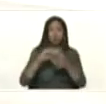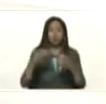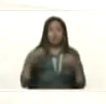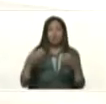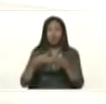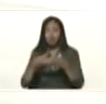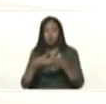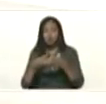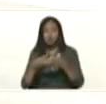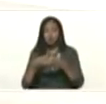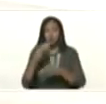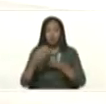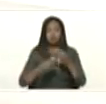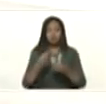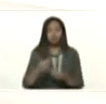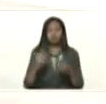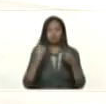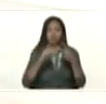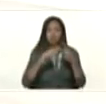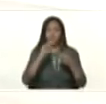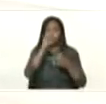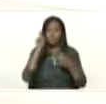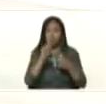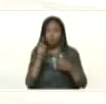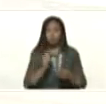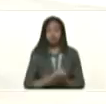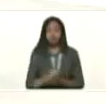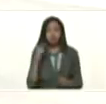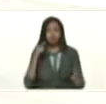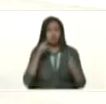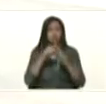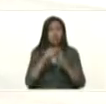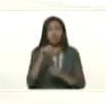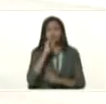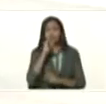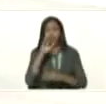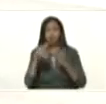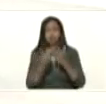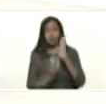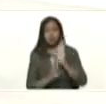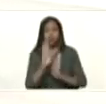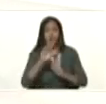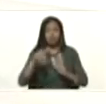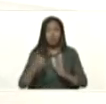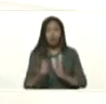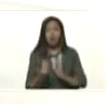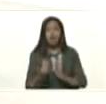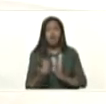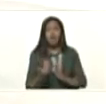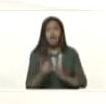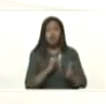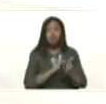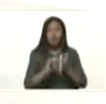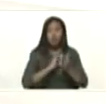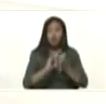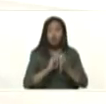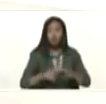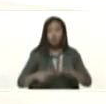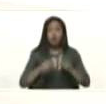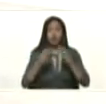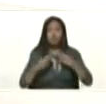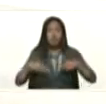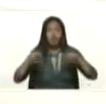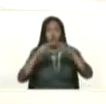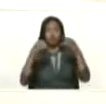ganar-ganar? La segunda pregunta está orientada al hecho noticioso que se desarrolla en Nueva York, en la sede de la Organización de las Naciones